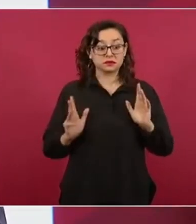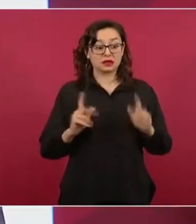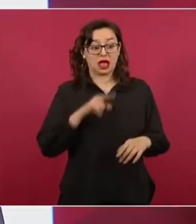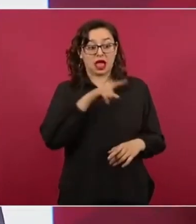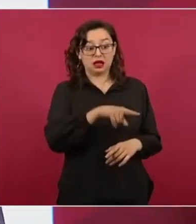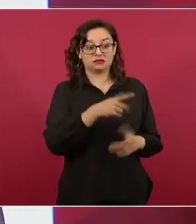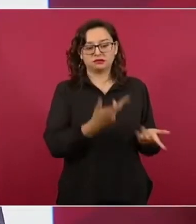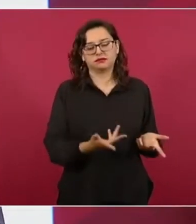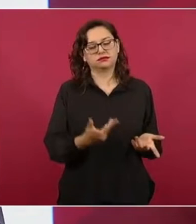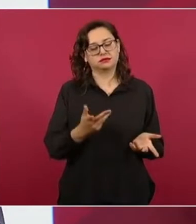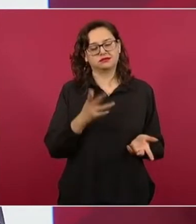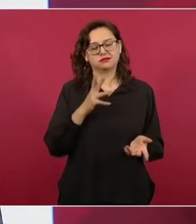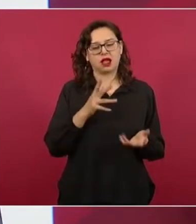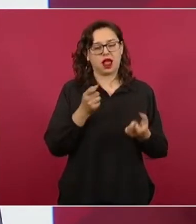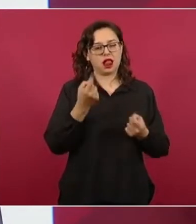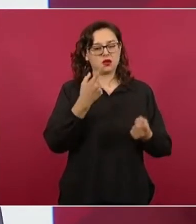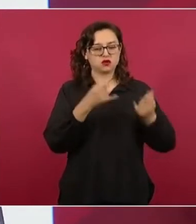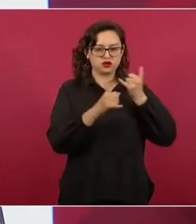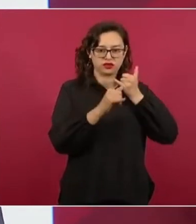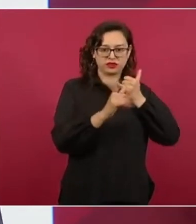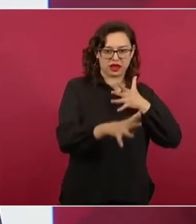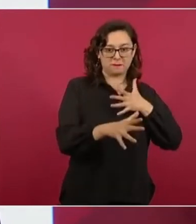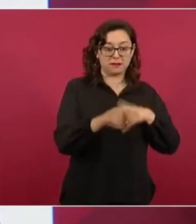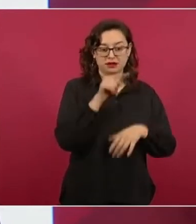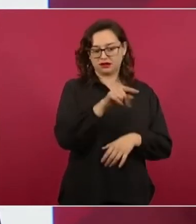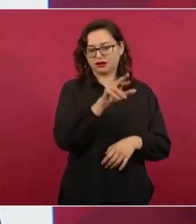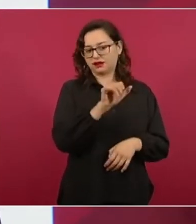Reforma, les voy a mostrar una encuesta.